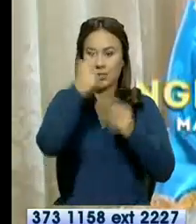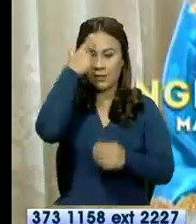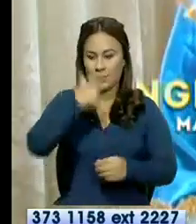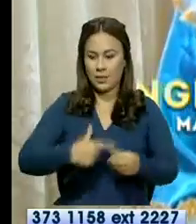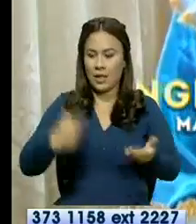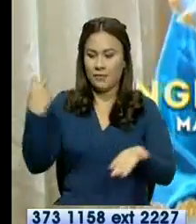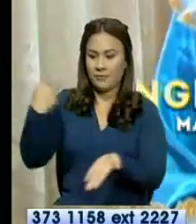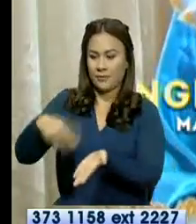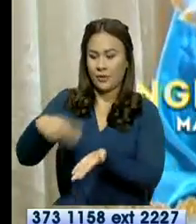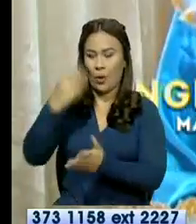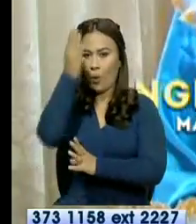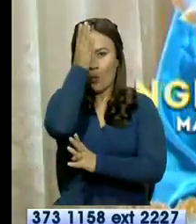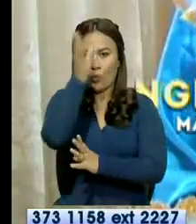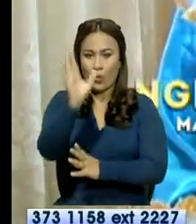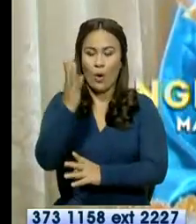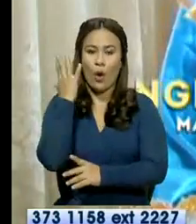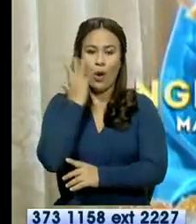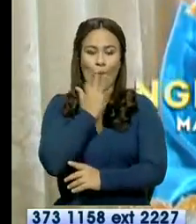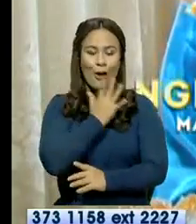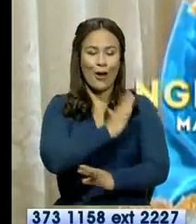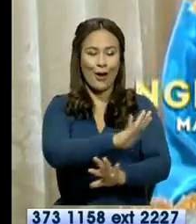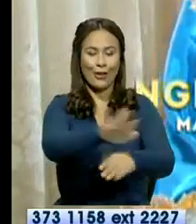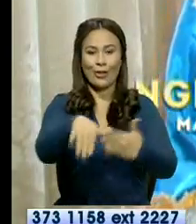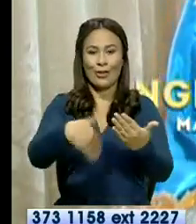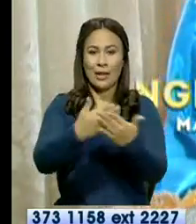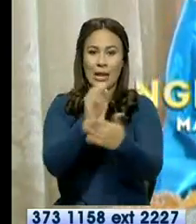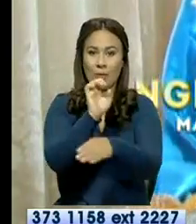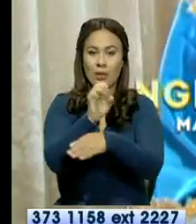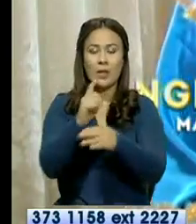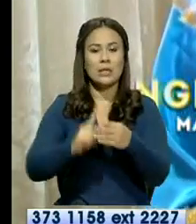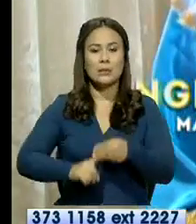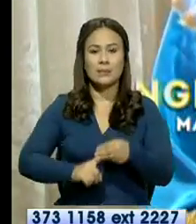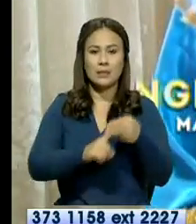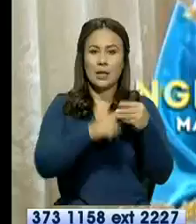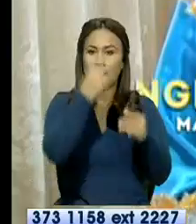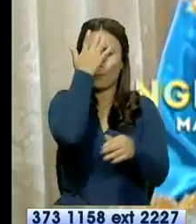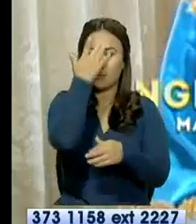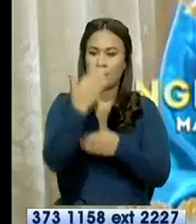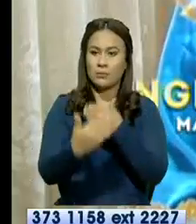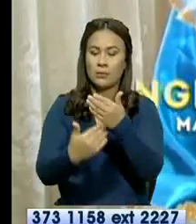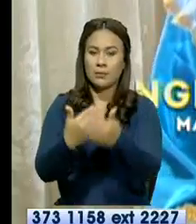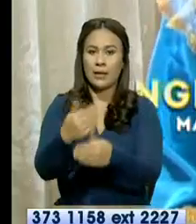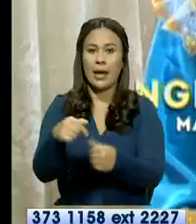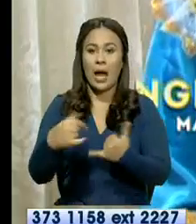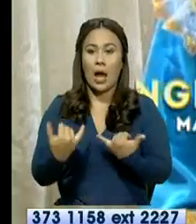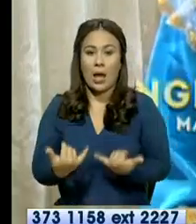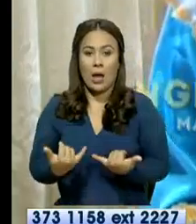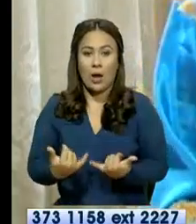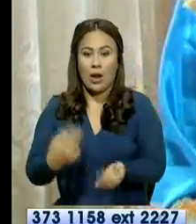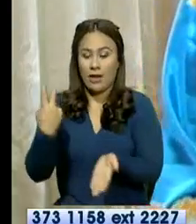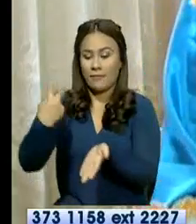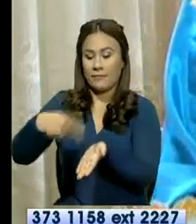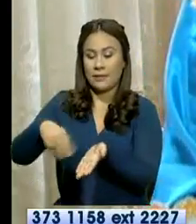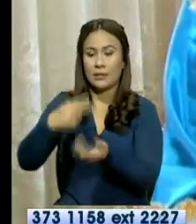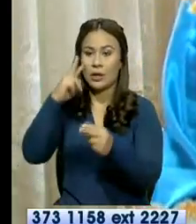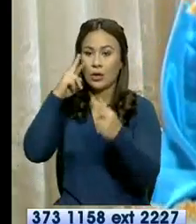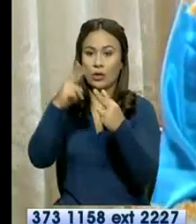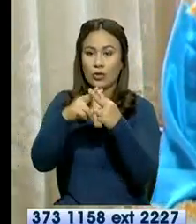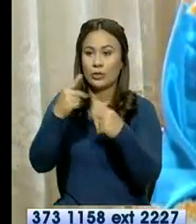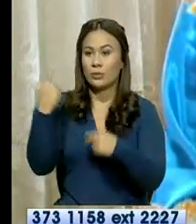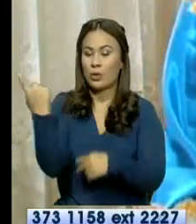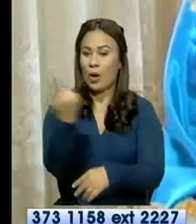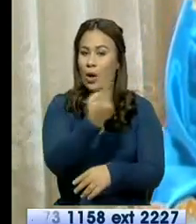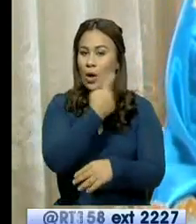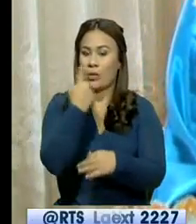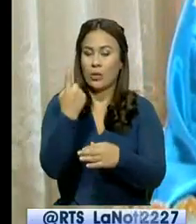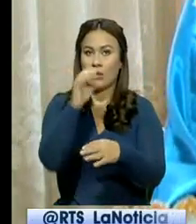folclórica de carácter nacional que ha trascendido las fronteras patrias y ahora es una fiesta reconocida